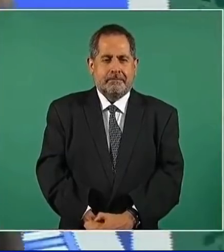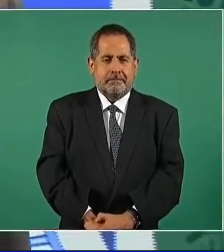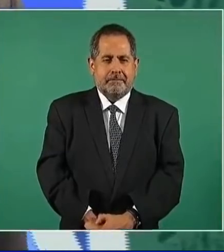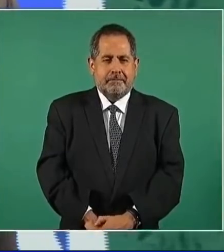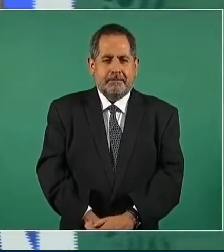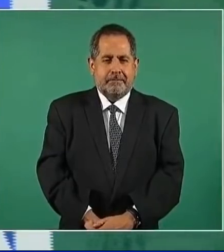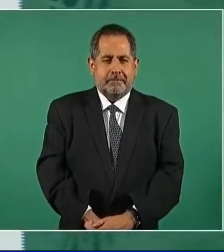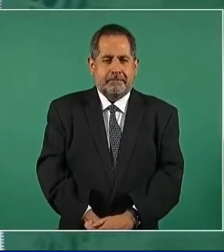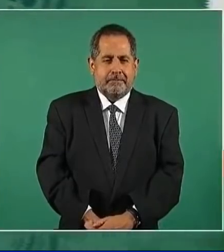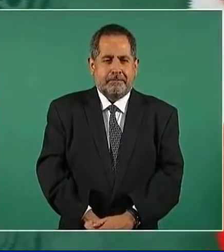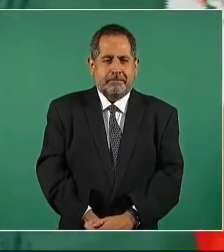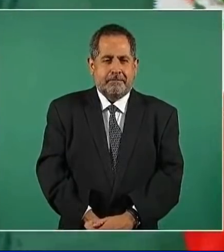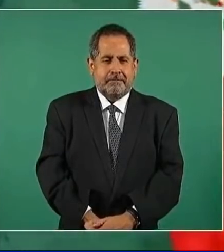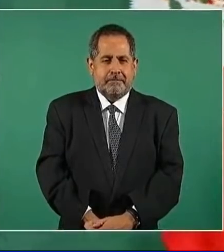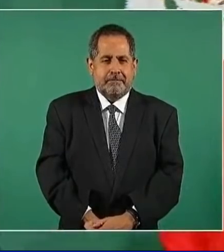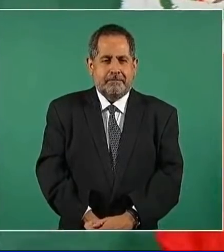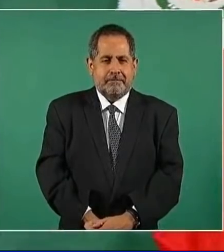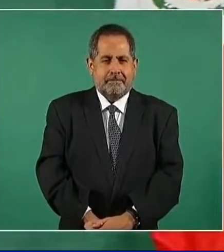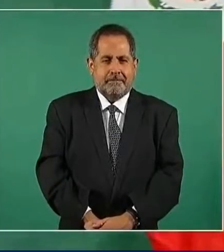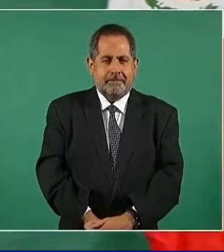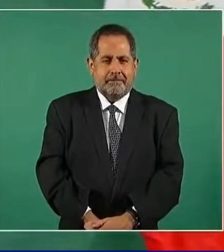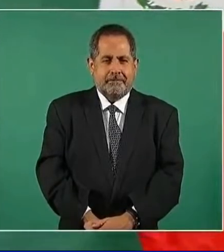soy cliente